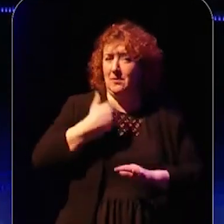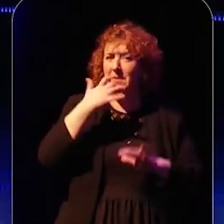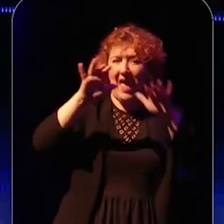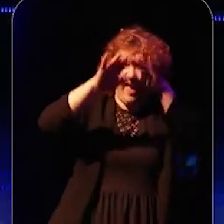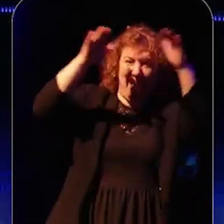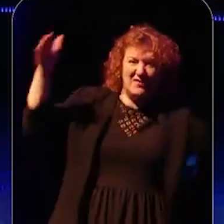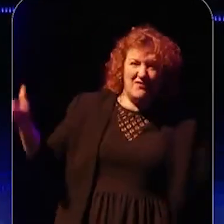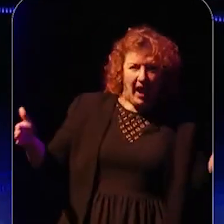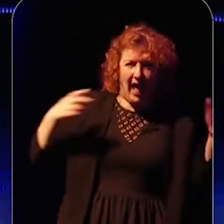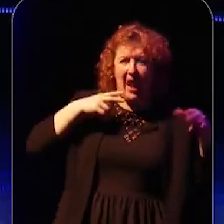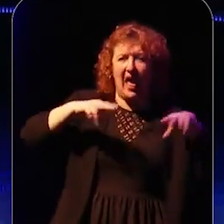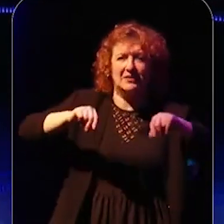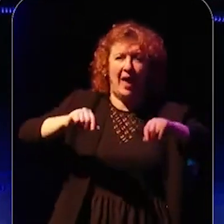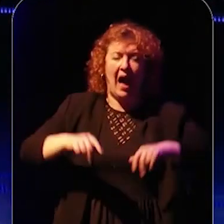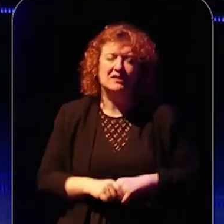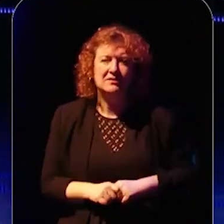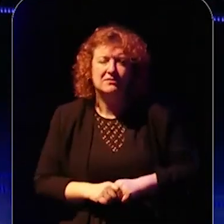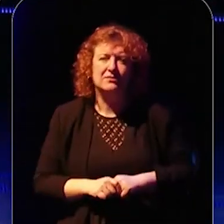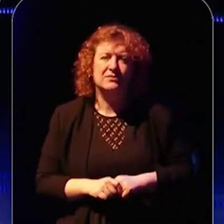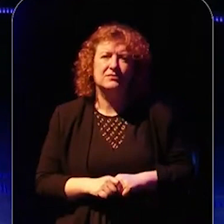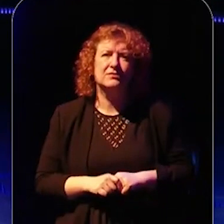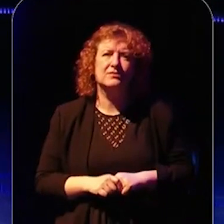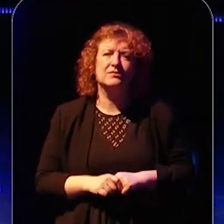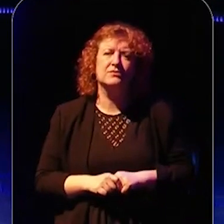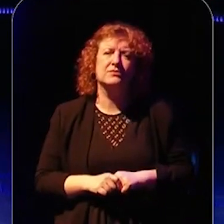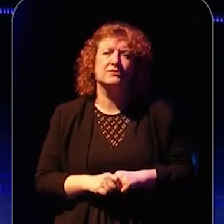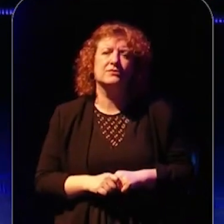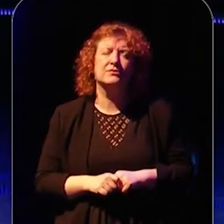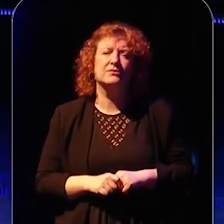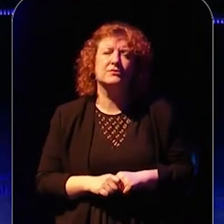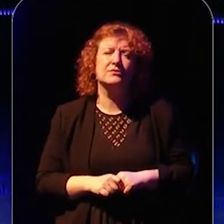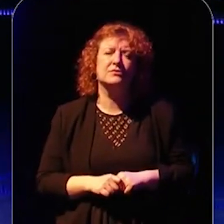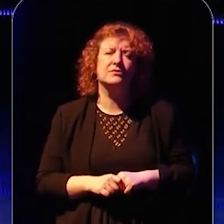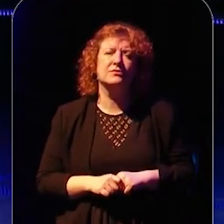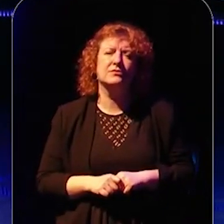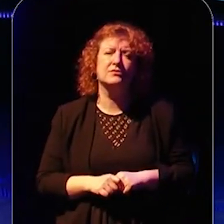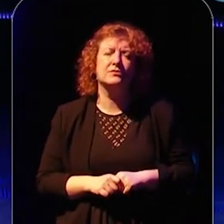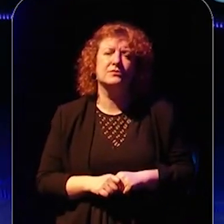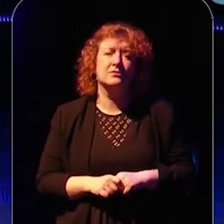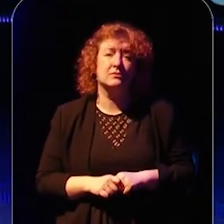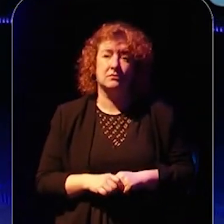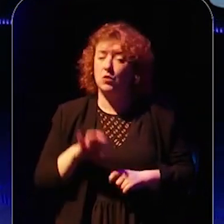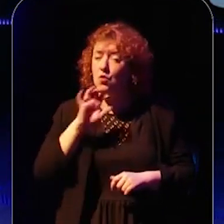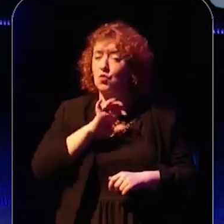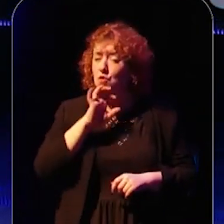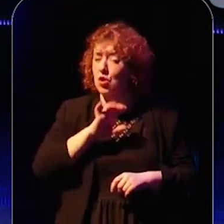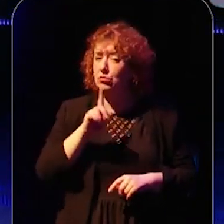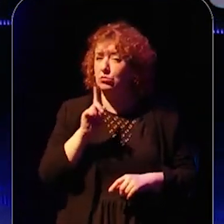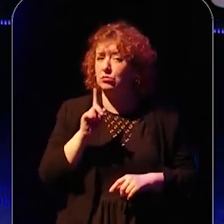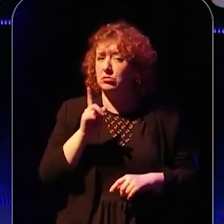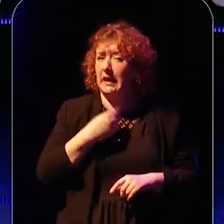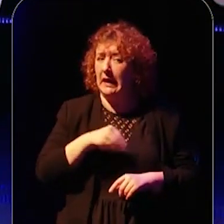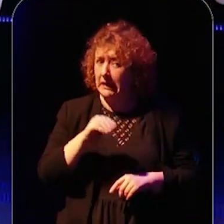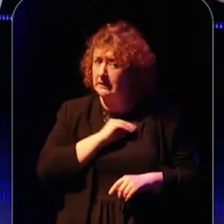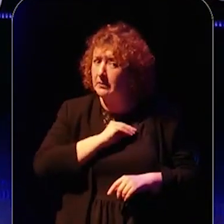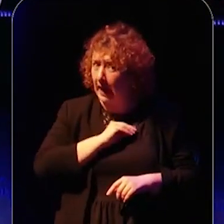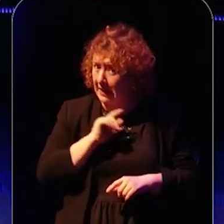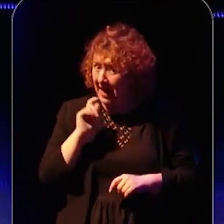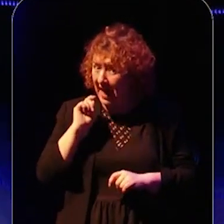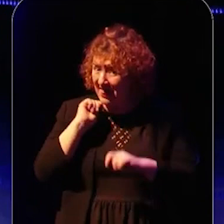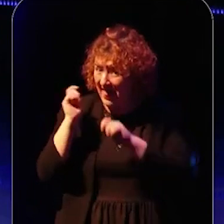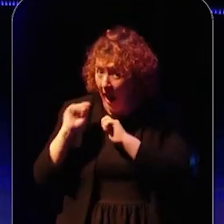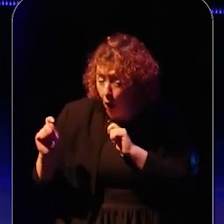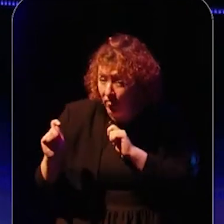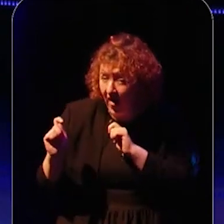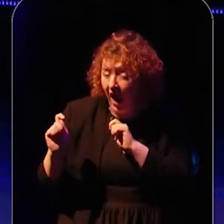como esta esfera en Las Vegas? Pues, ¿sabes lo curioso? A ver, pues mira, que hay gente que aquí, en España, en